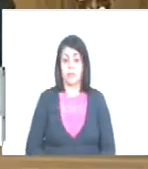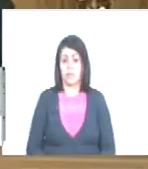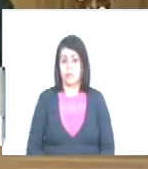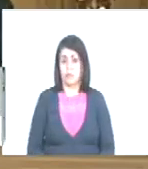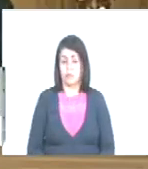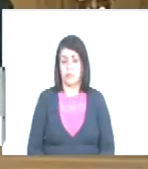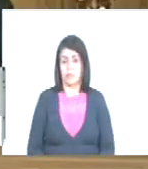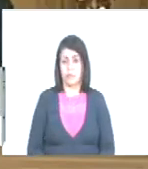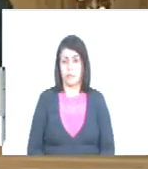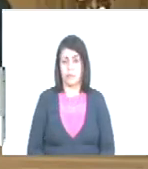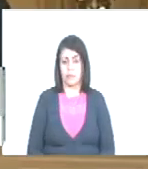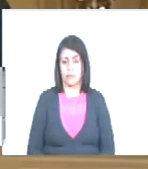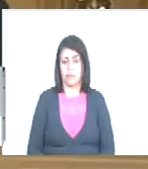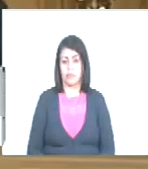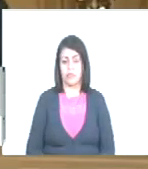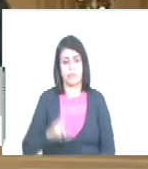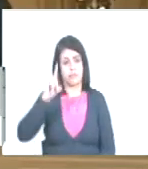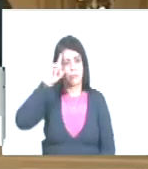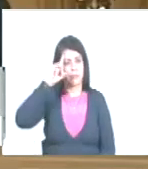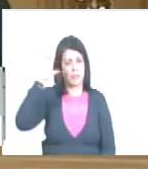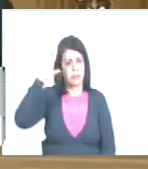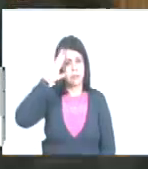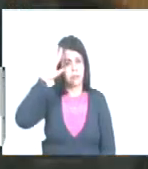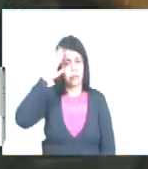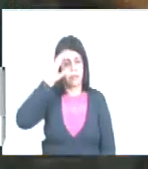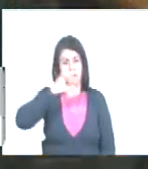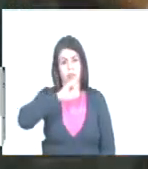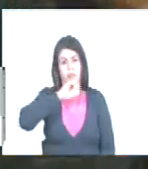nosotros nos inspiramos en ese momento